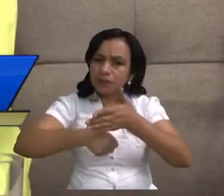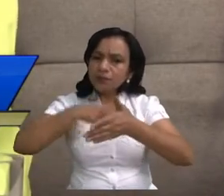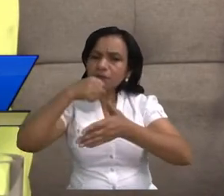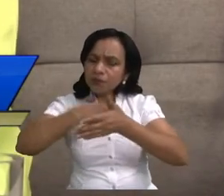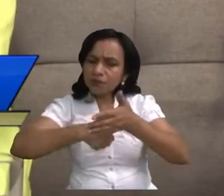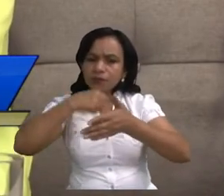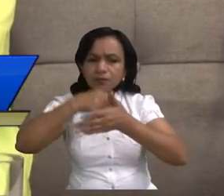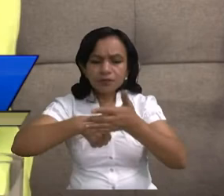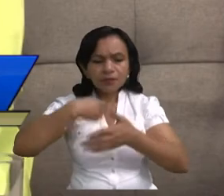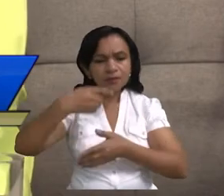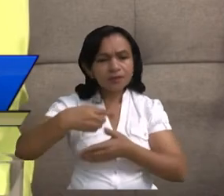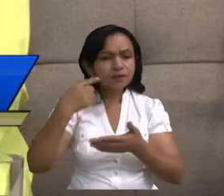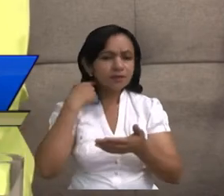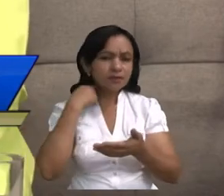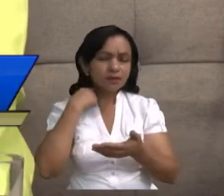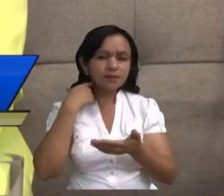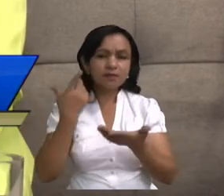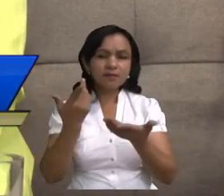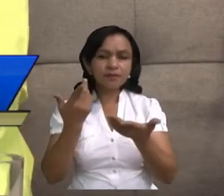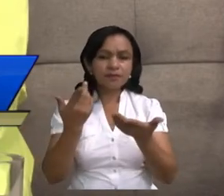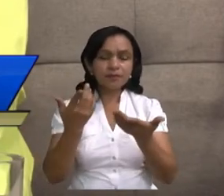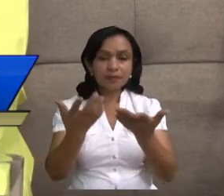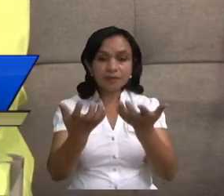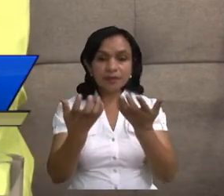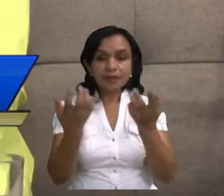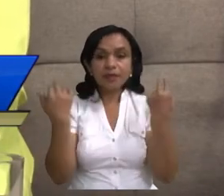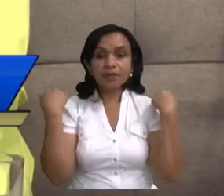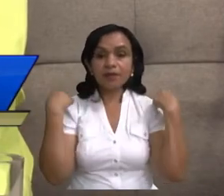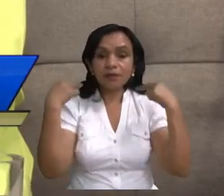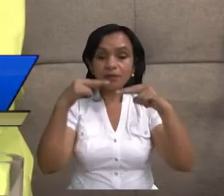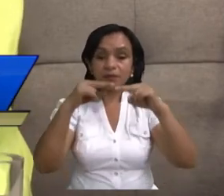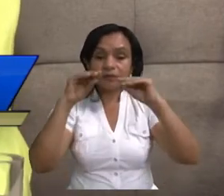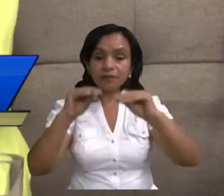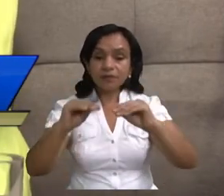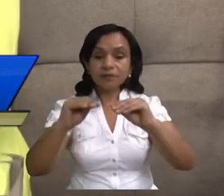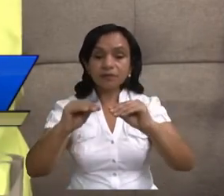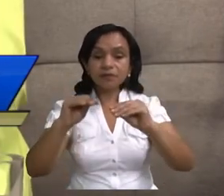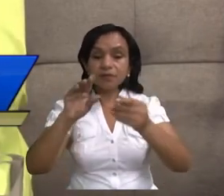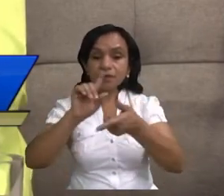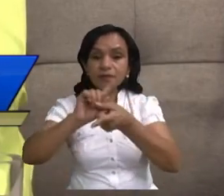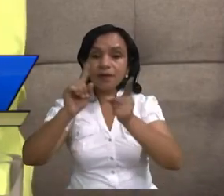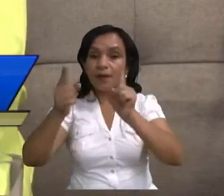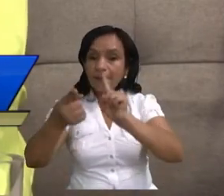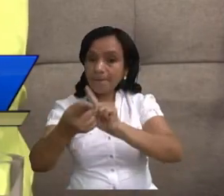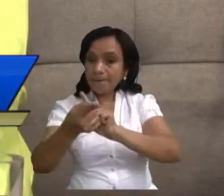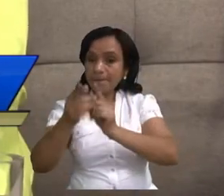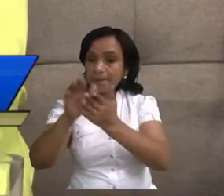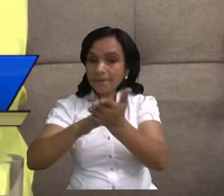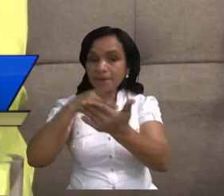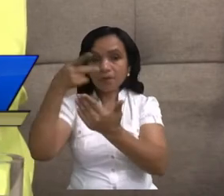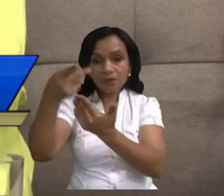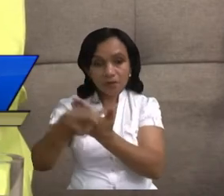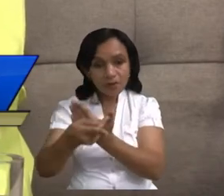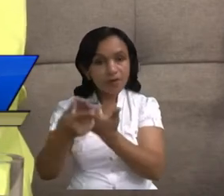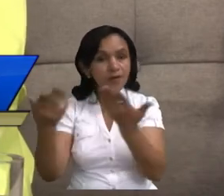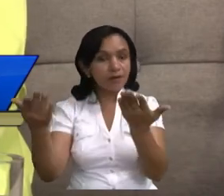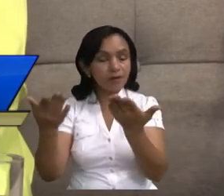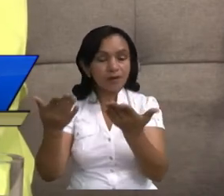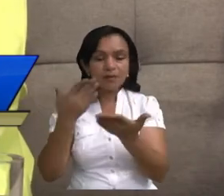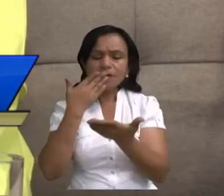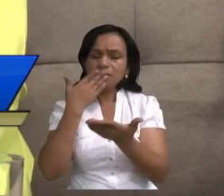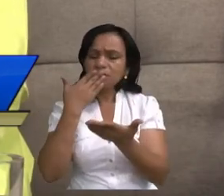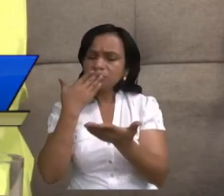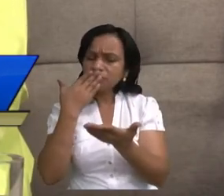iniciado una formación basada en estos procesos de transformación curricular que debemos de llevar, en la